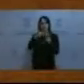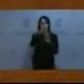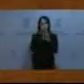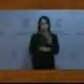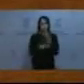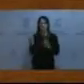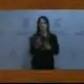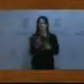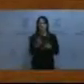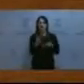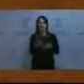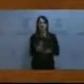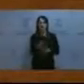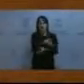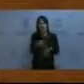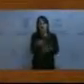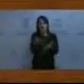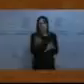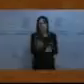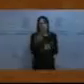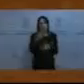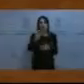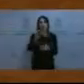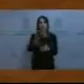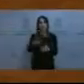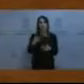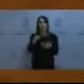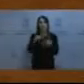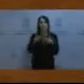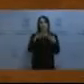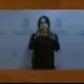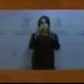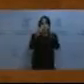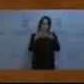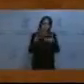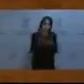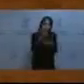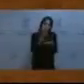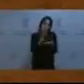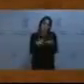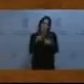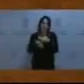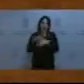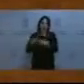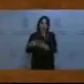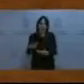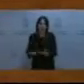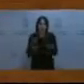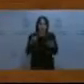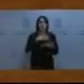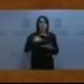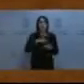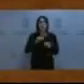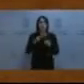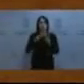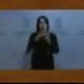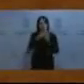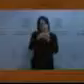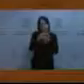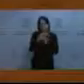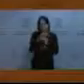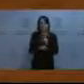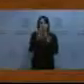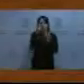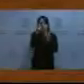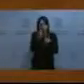Sería conveniente, por último, que SOGEPSA elaborase un manual de procedimiento en el que se describan sus funciones y se sistematicen los procesos a